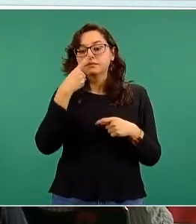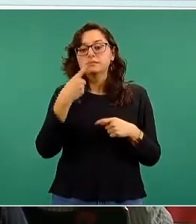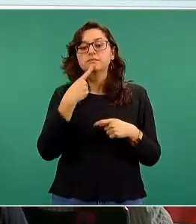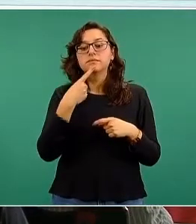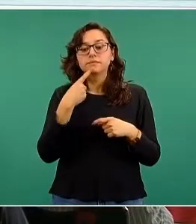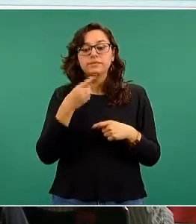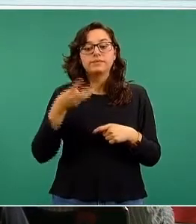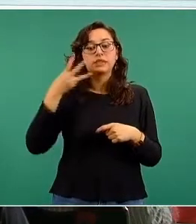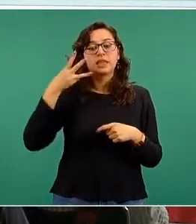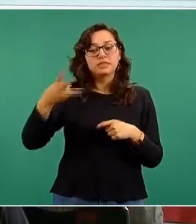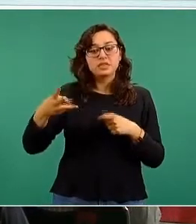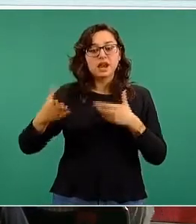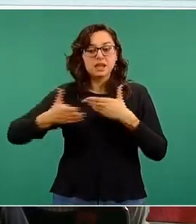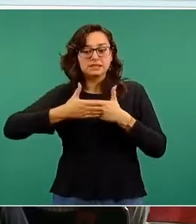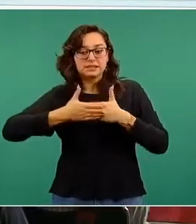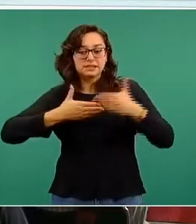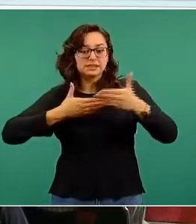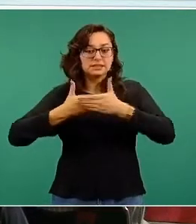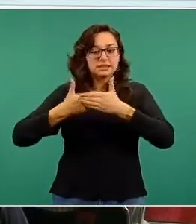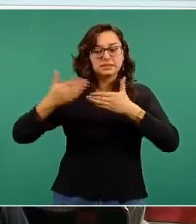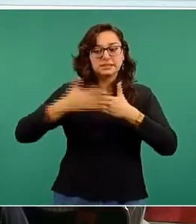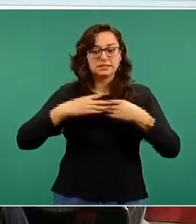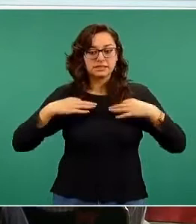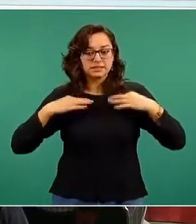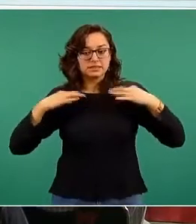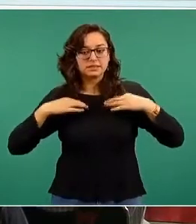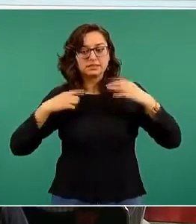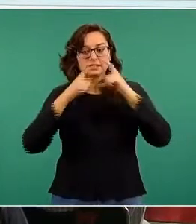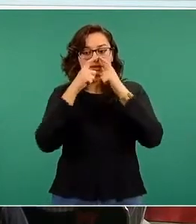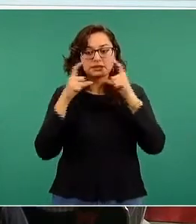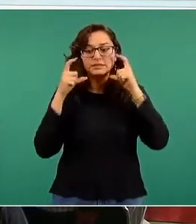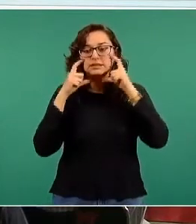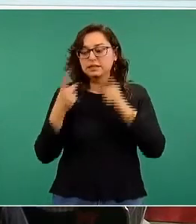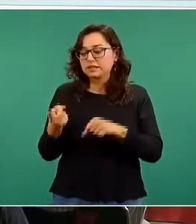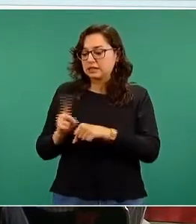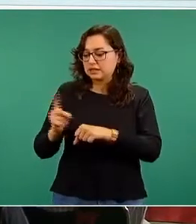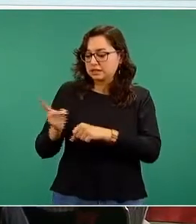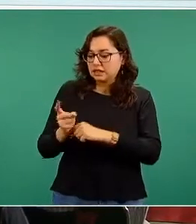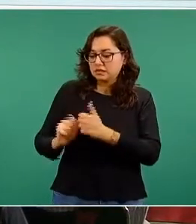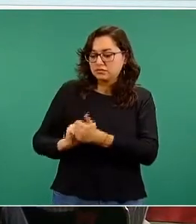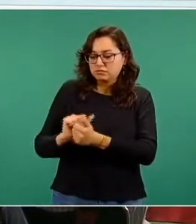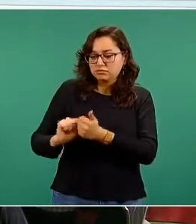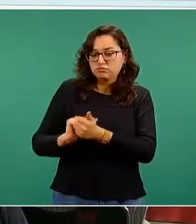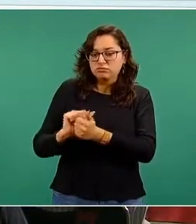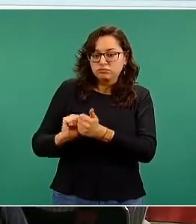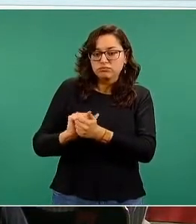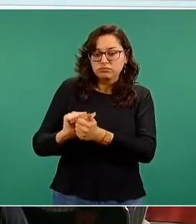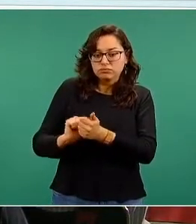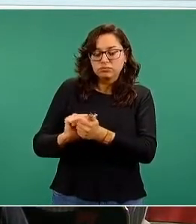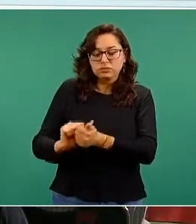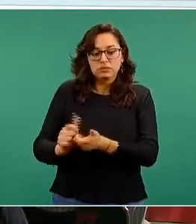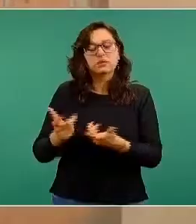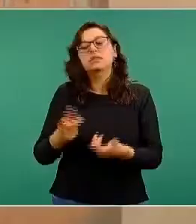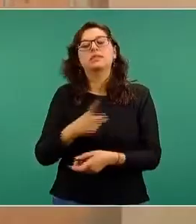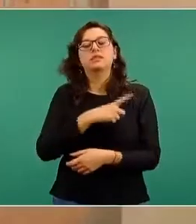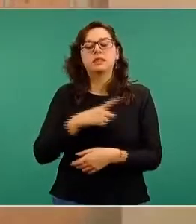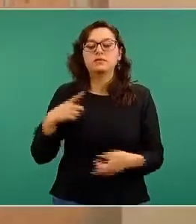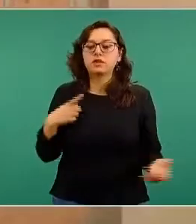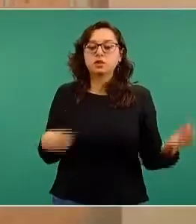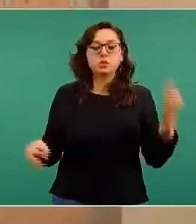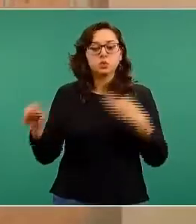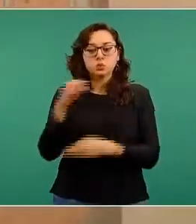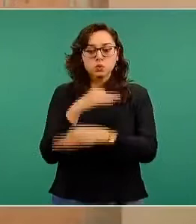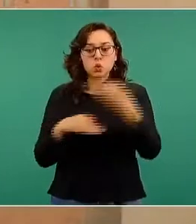tricapa, que los utilicemos, que los lavemos diariamente cuando tenemos cubrebocas de tela y todas